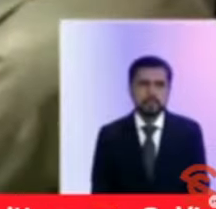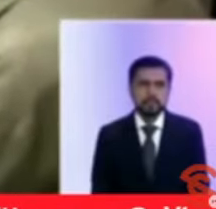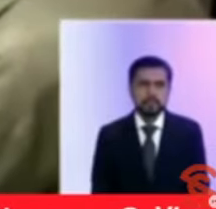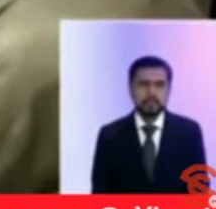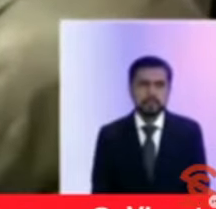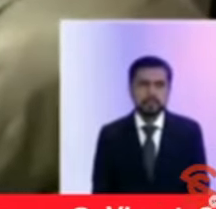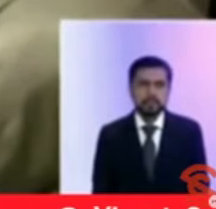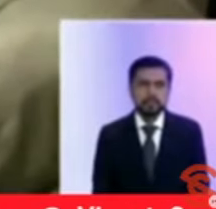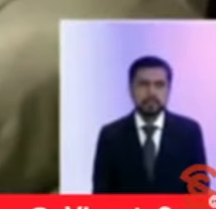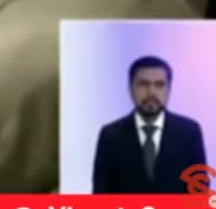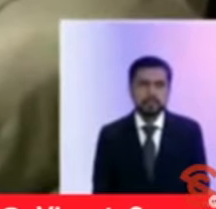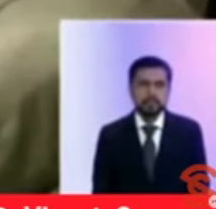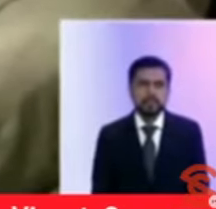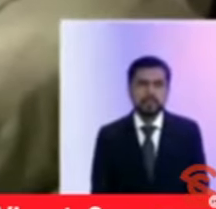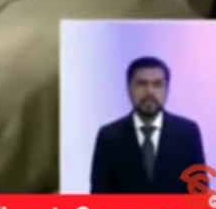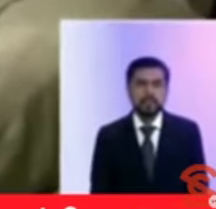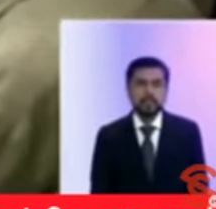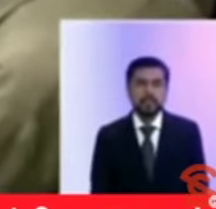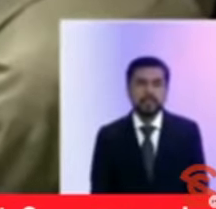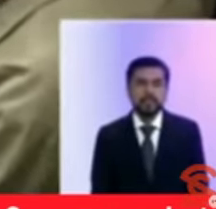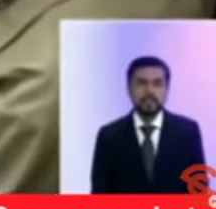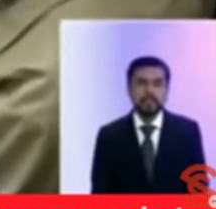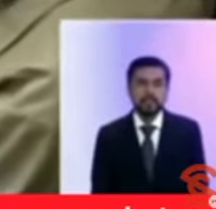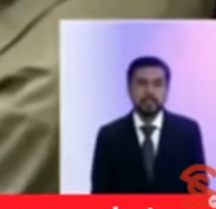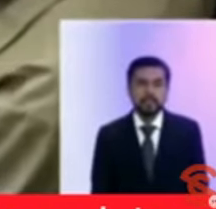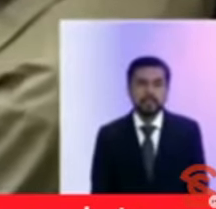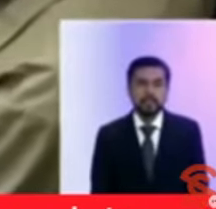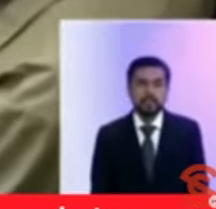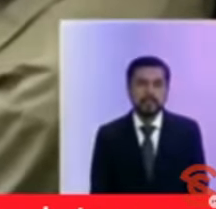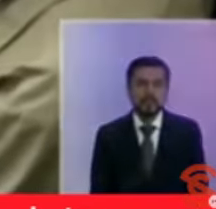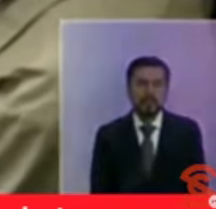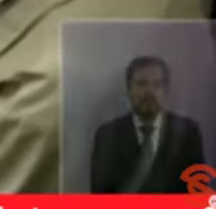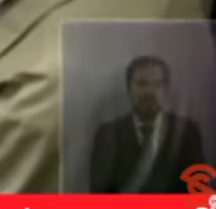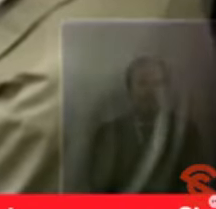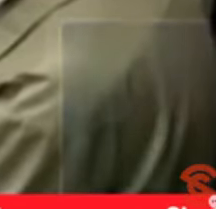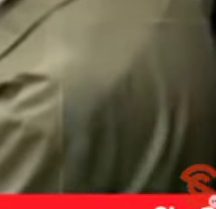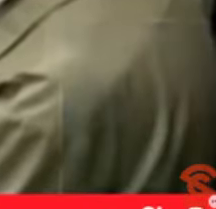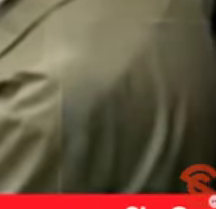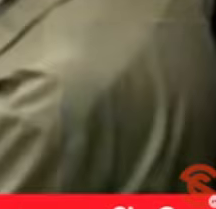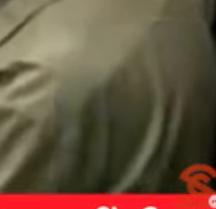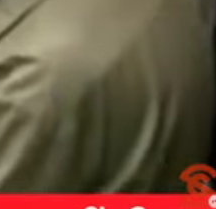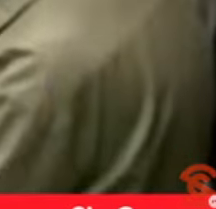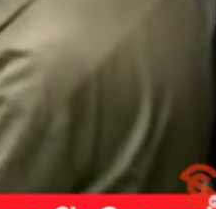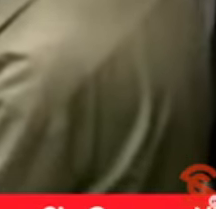sh como presidenta electa de México y lo ve en vivo y en directo a través de